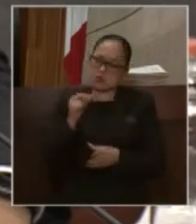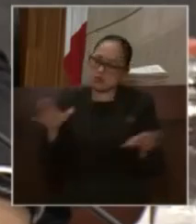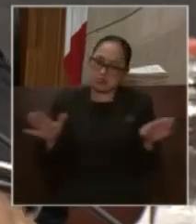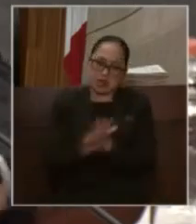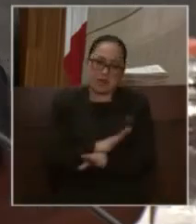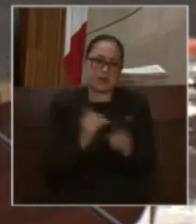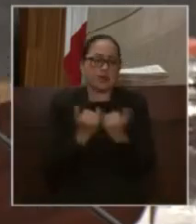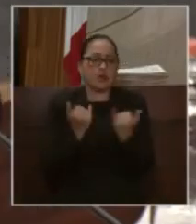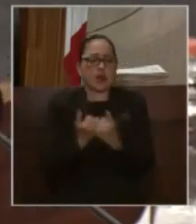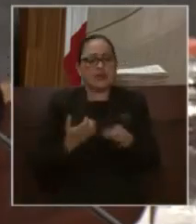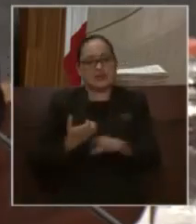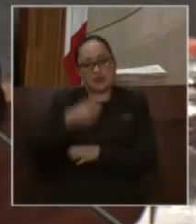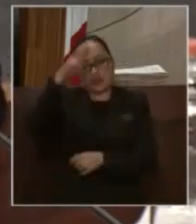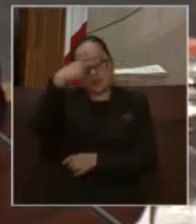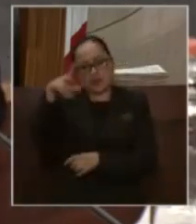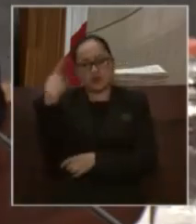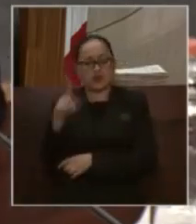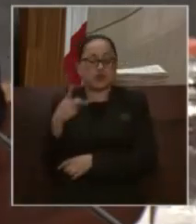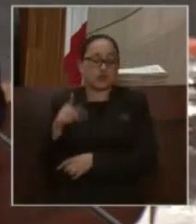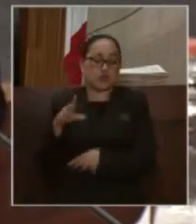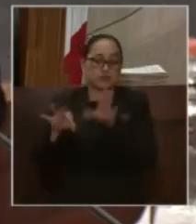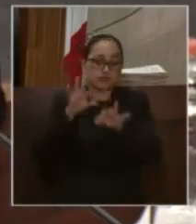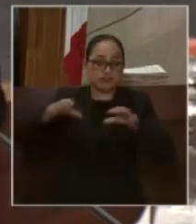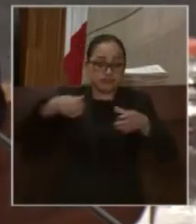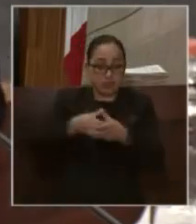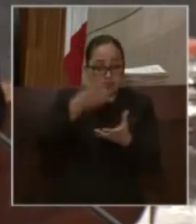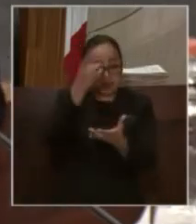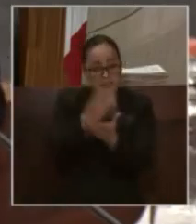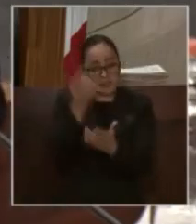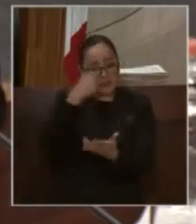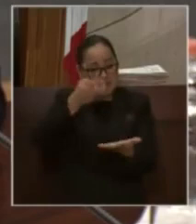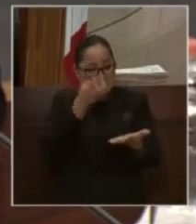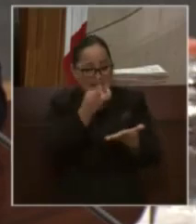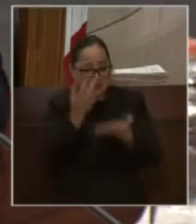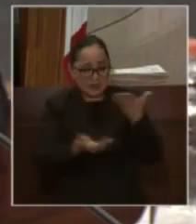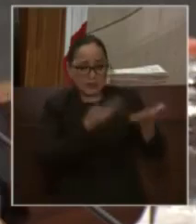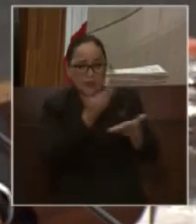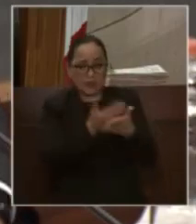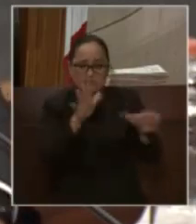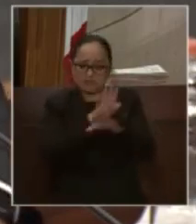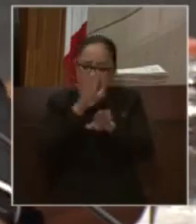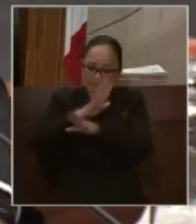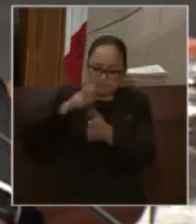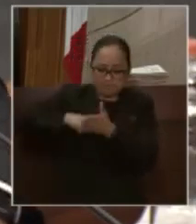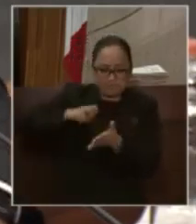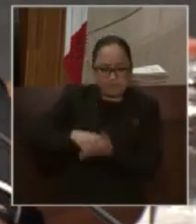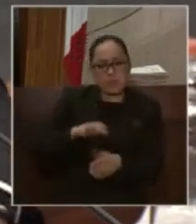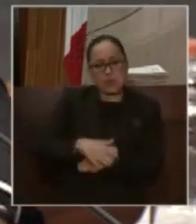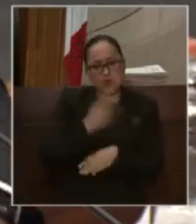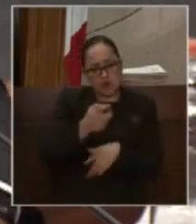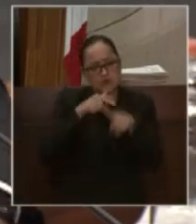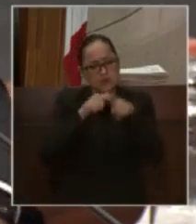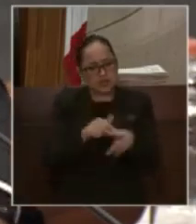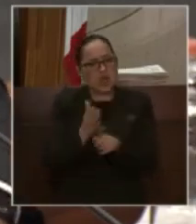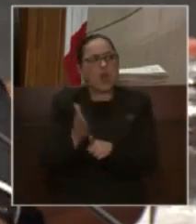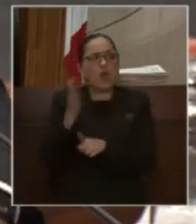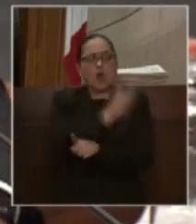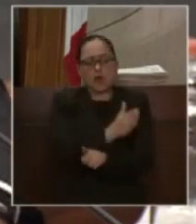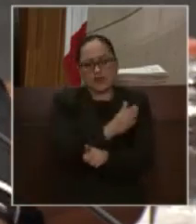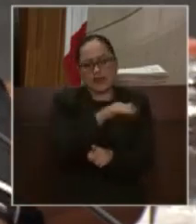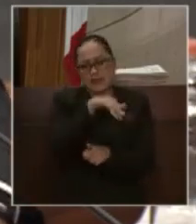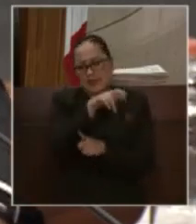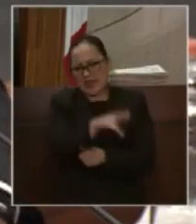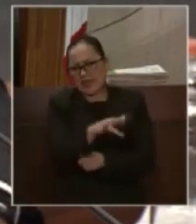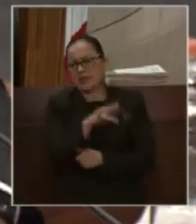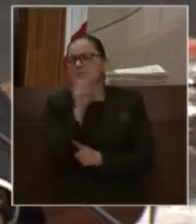Instituto Electoral del Estado de México, exclusivamente para los efectos referidos en el proyecto, debiendo subsistir las demás designaciones realizadas